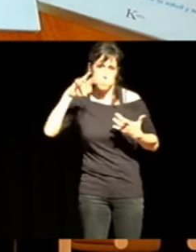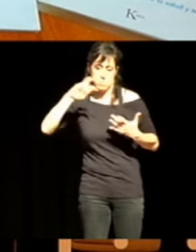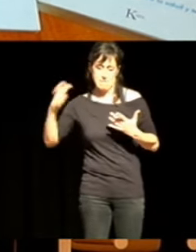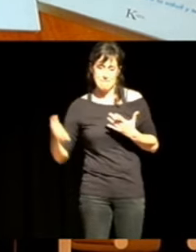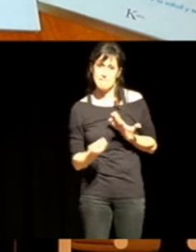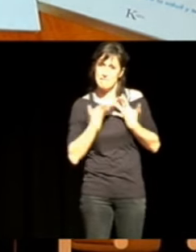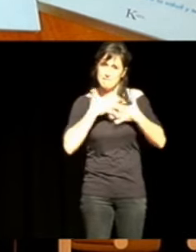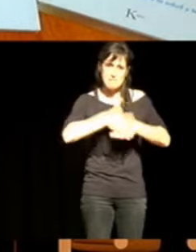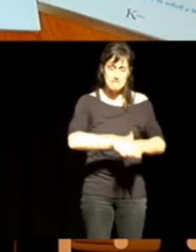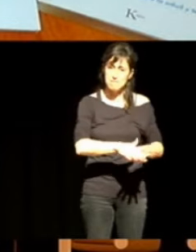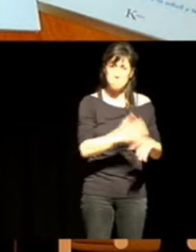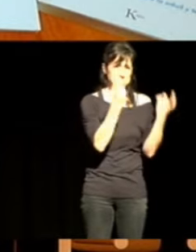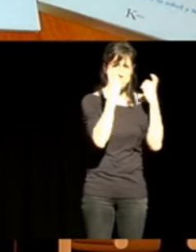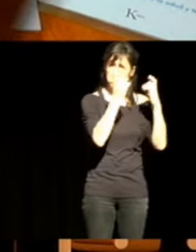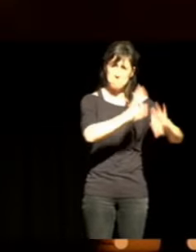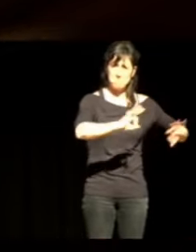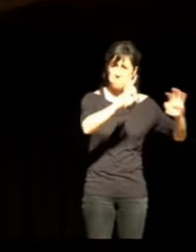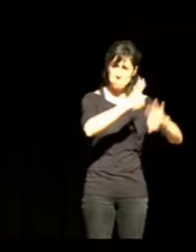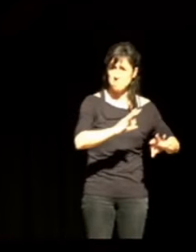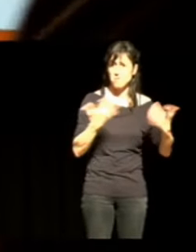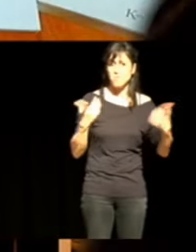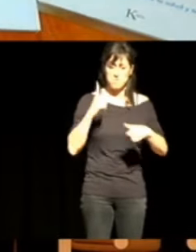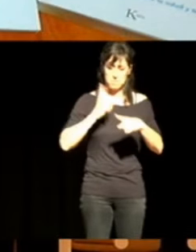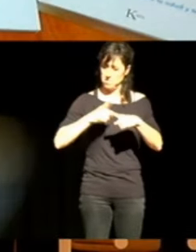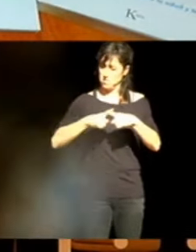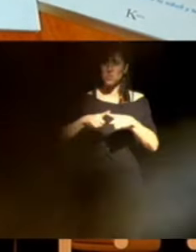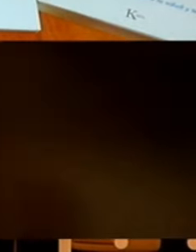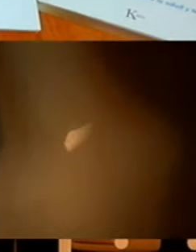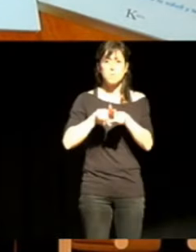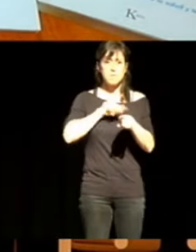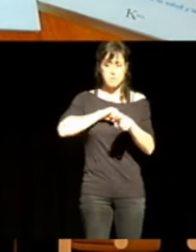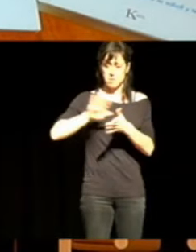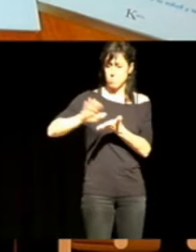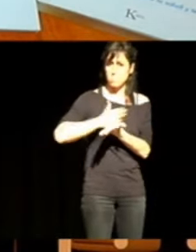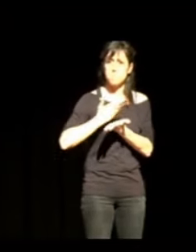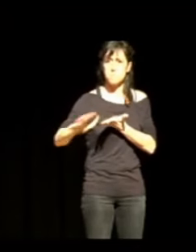es la genitalidad. Y eso es una parte de sexualidad que es lo que se le